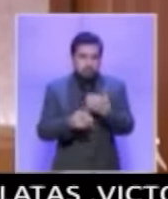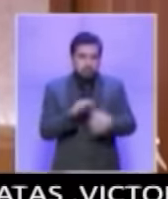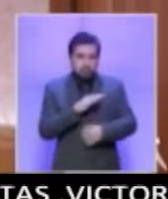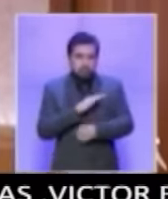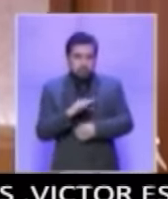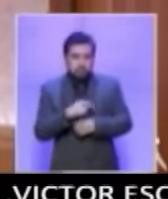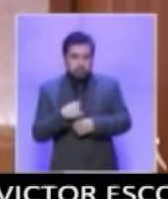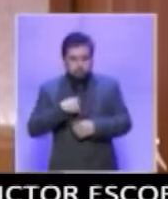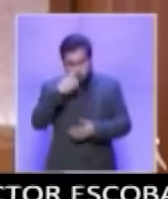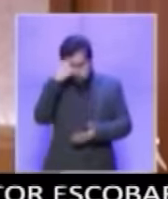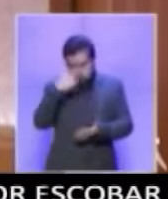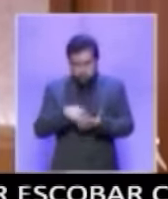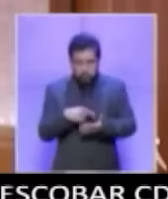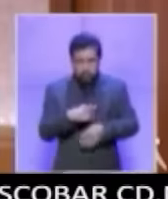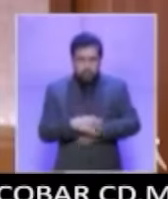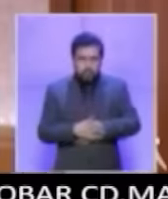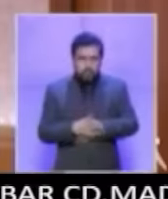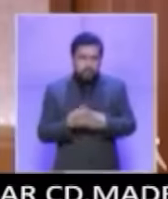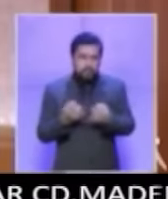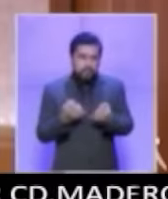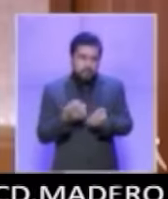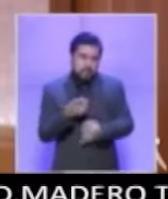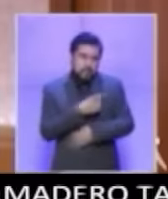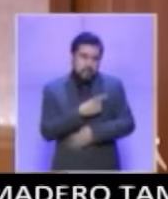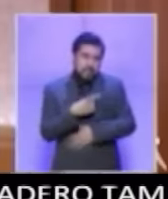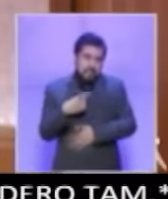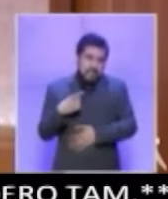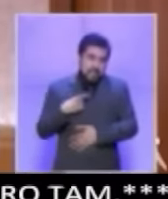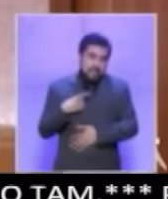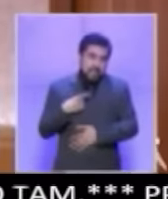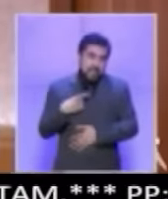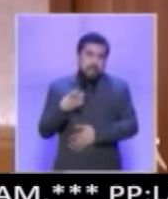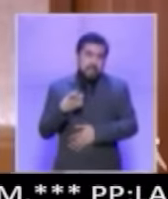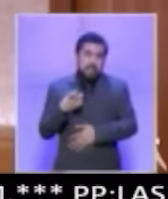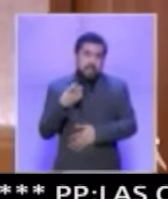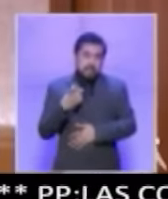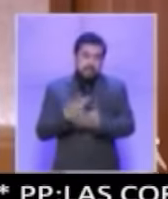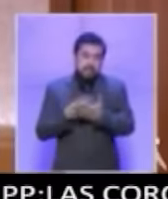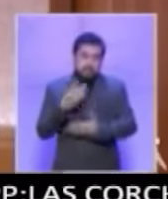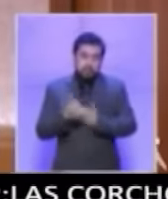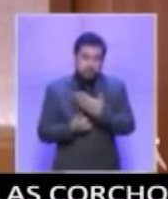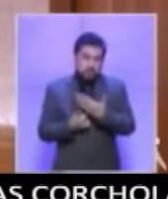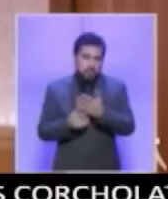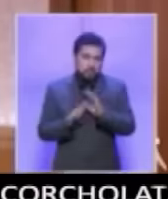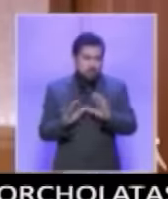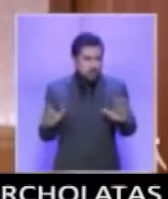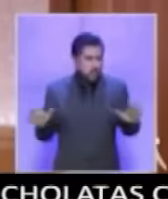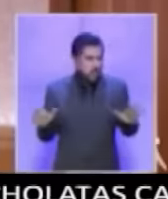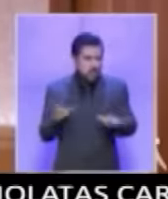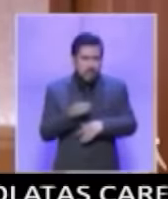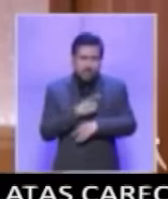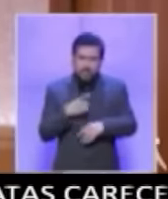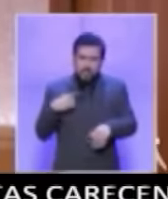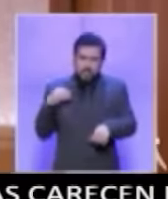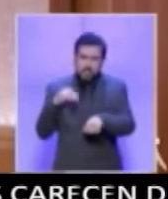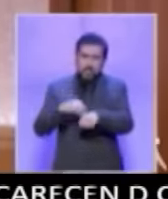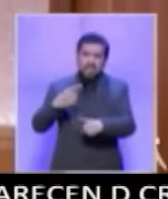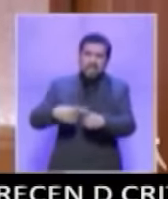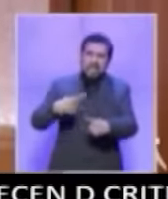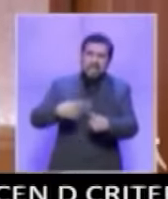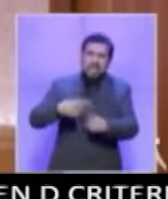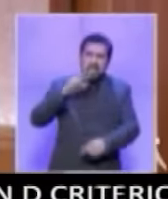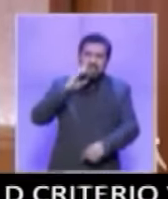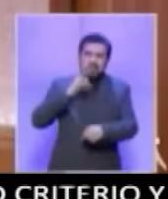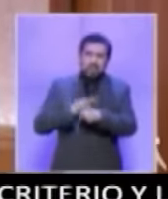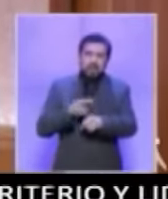es necesario que el funcionario se separen de su cargo o soliciten licencia en el cargo de los legisladores para participar en los procesos del frente